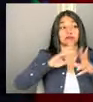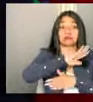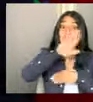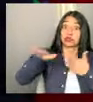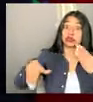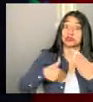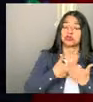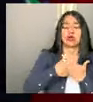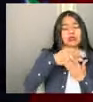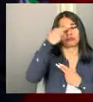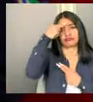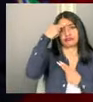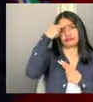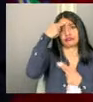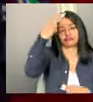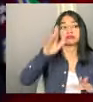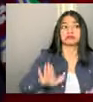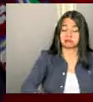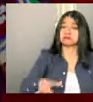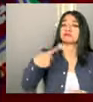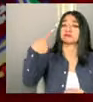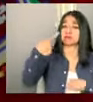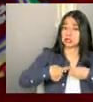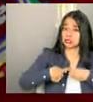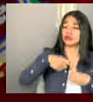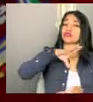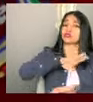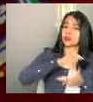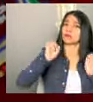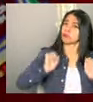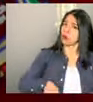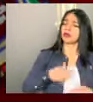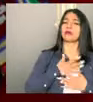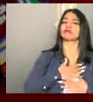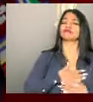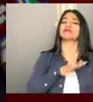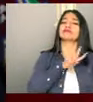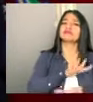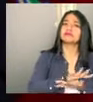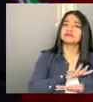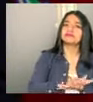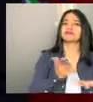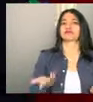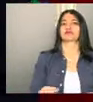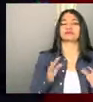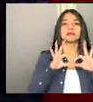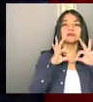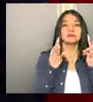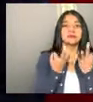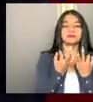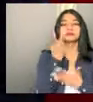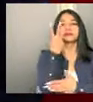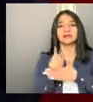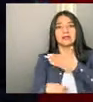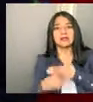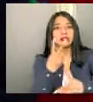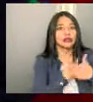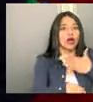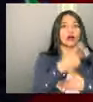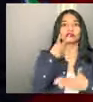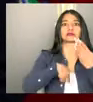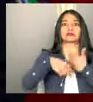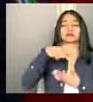vivir en una ciudad en donde podamos tener la tranquilidad de que nuestras familias, nuestros hijos,